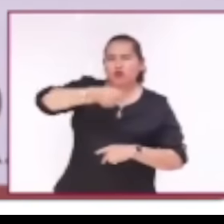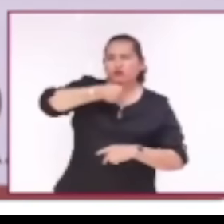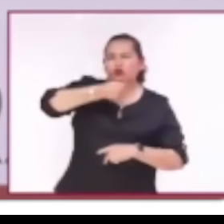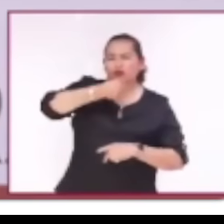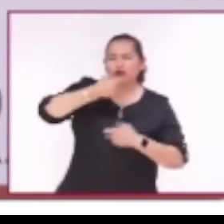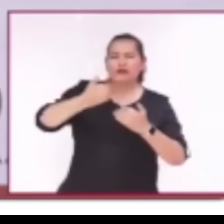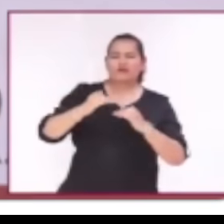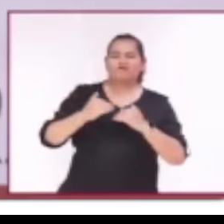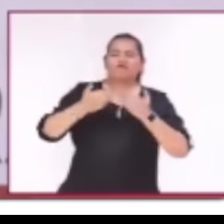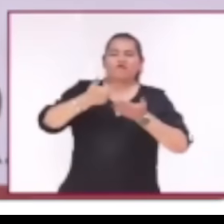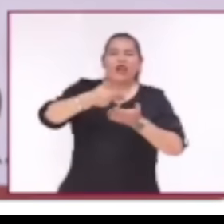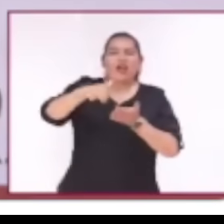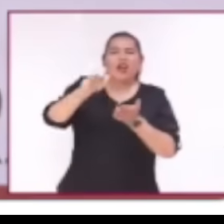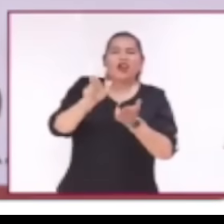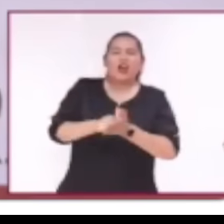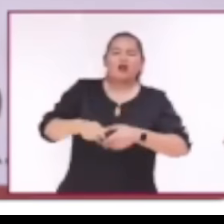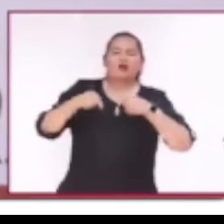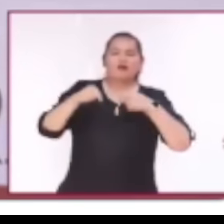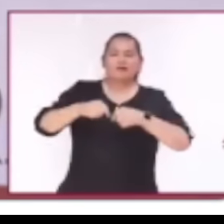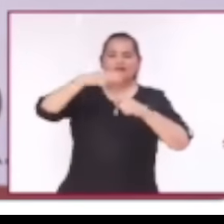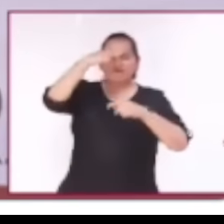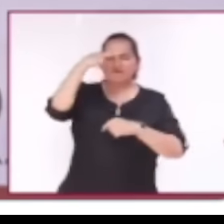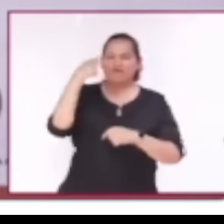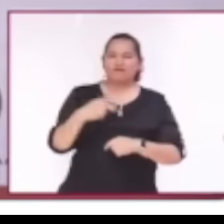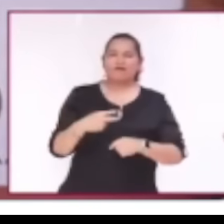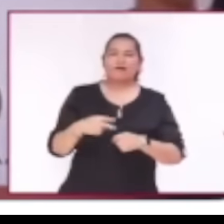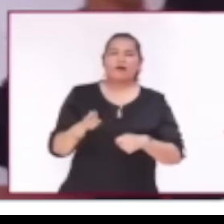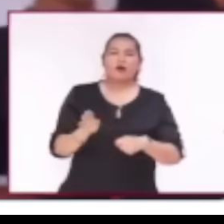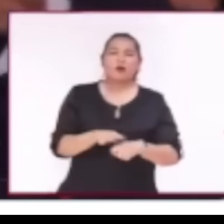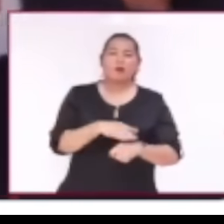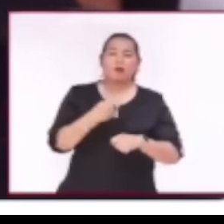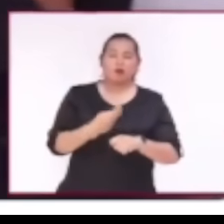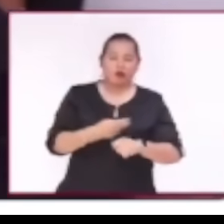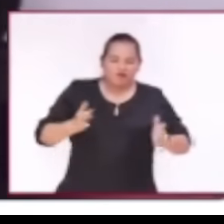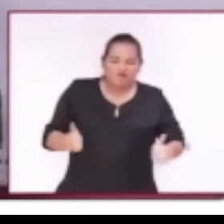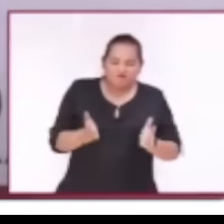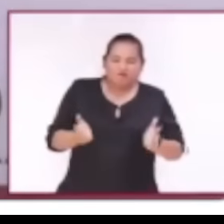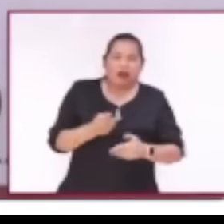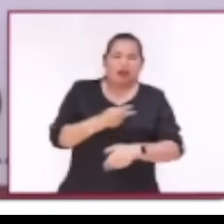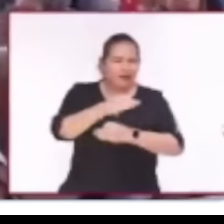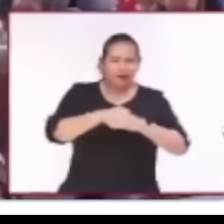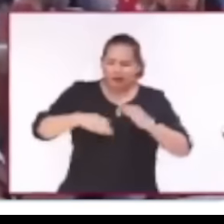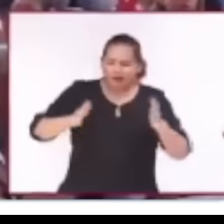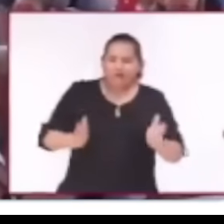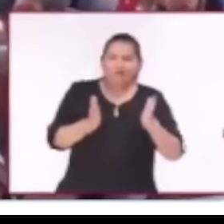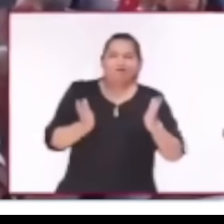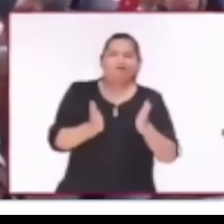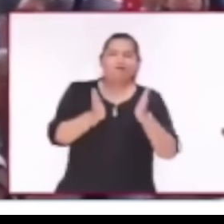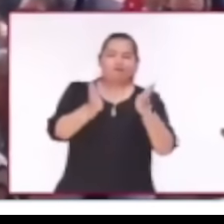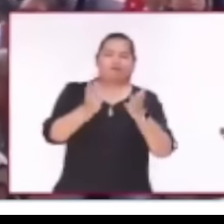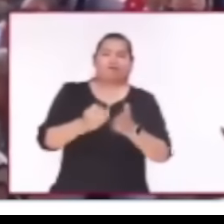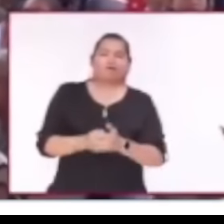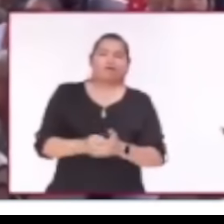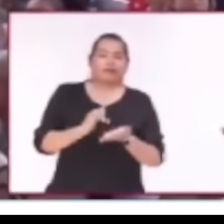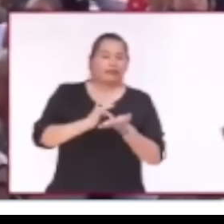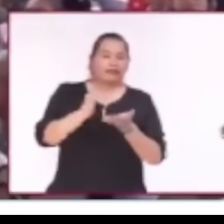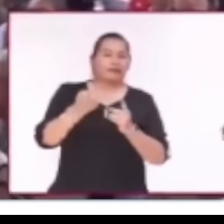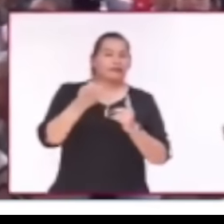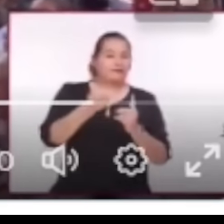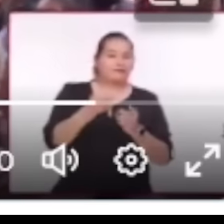adelante a sus familias a sus pueblos a la nación completa y por